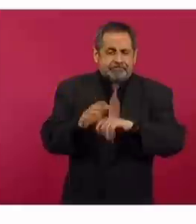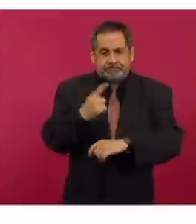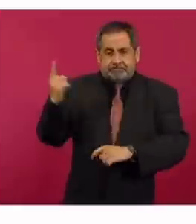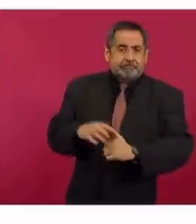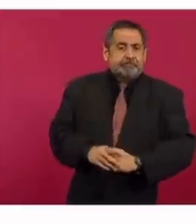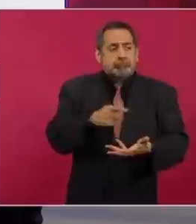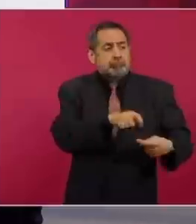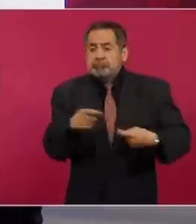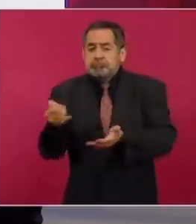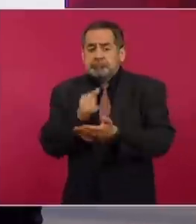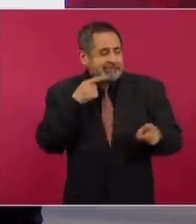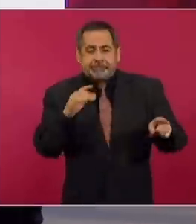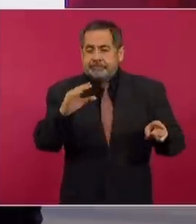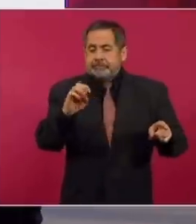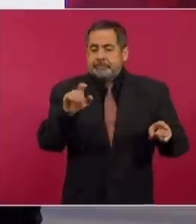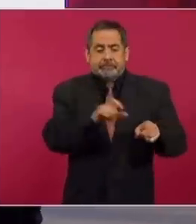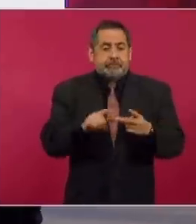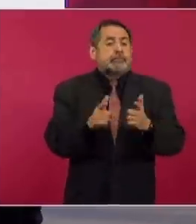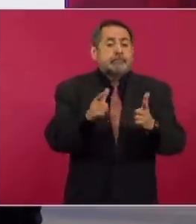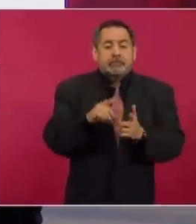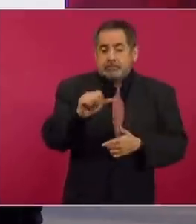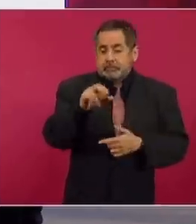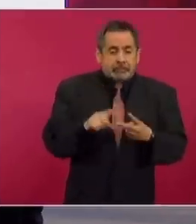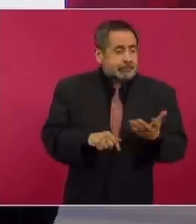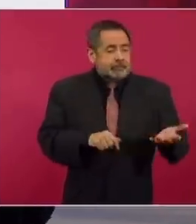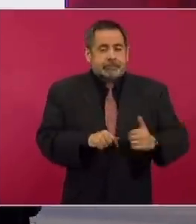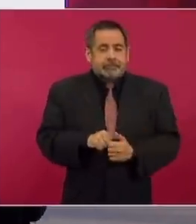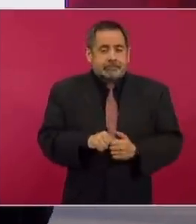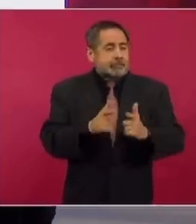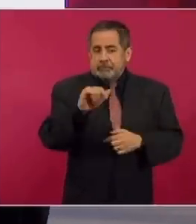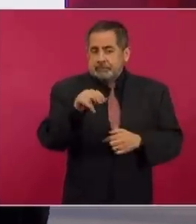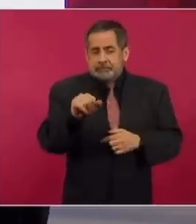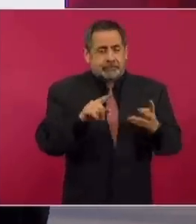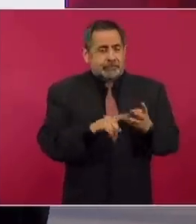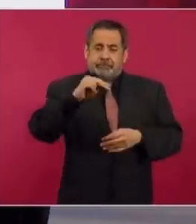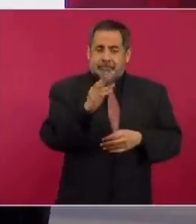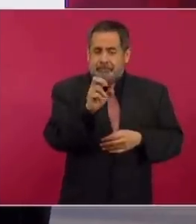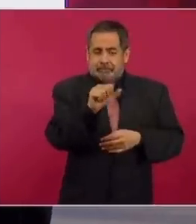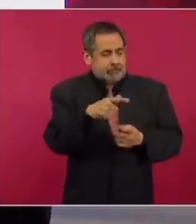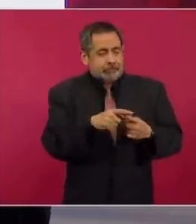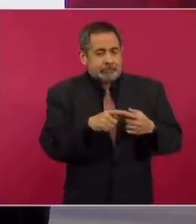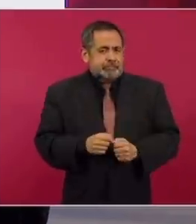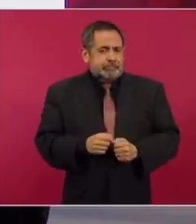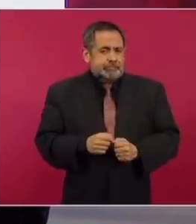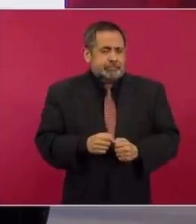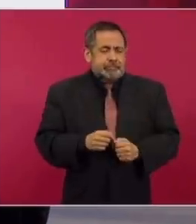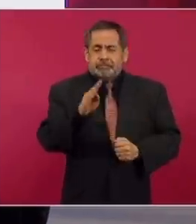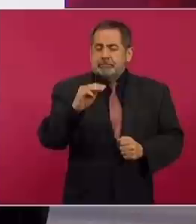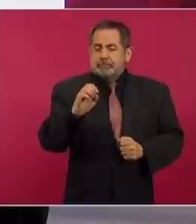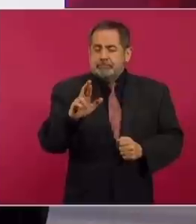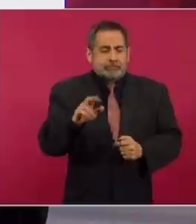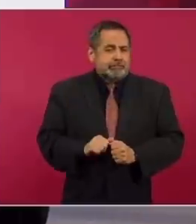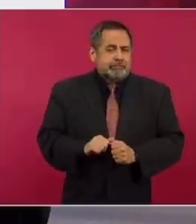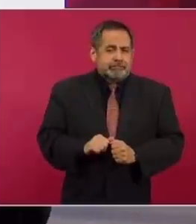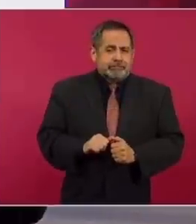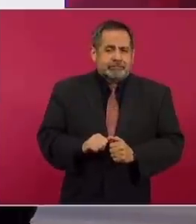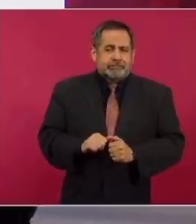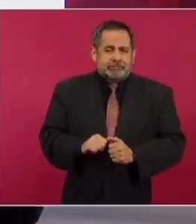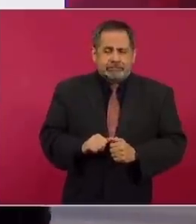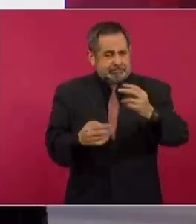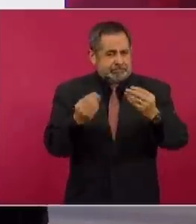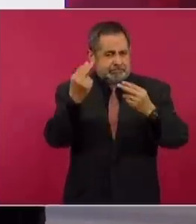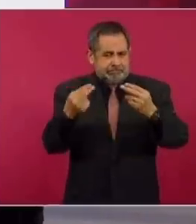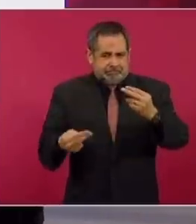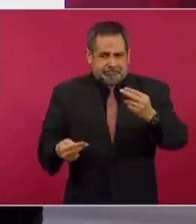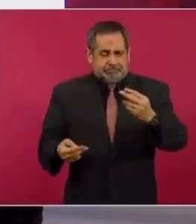legal. Banamex, Cemex, Grupo Carso, Ica, Grupo Salinas, Inbursa, General Motors, Bancomer, Alfa, y